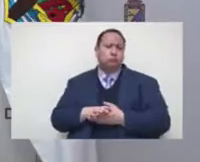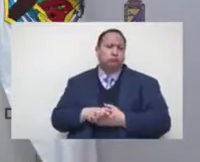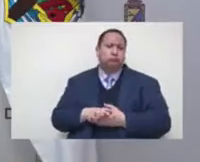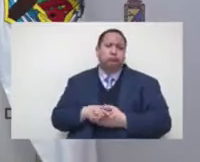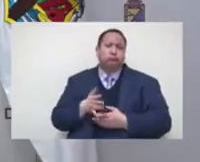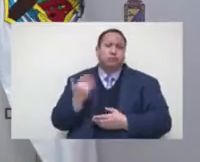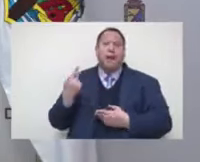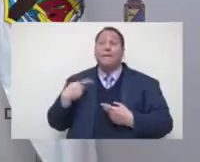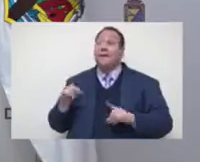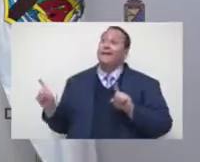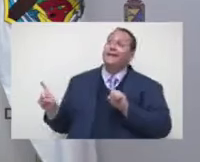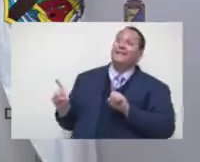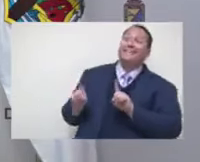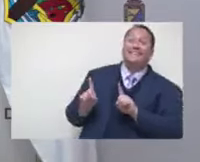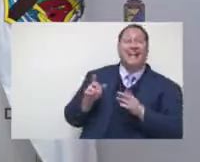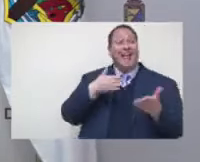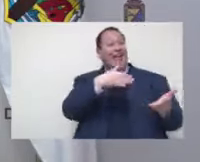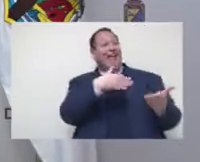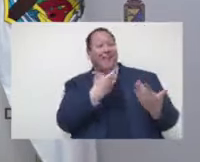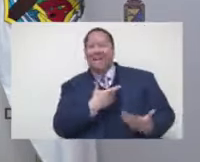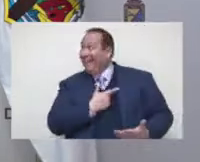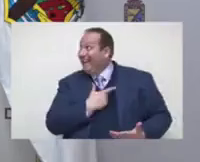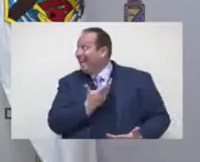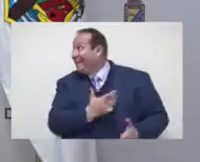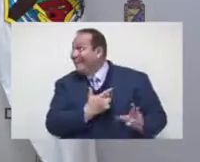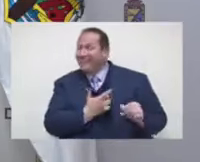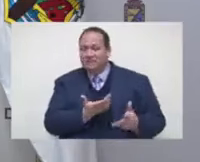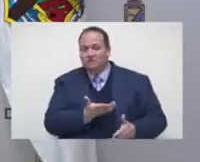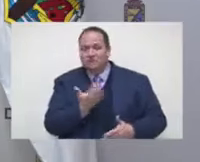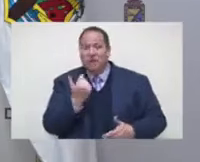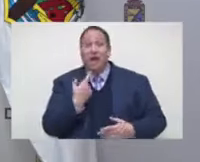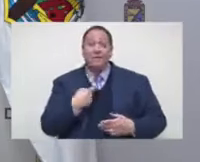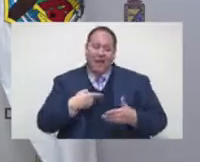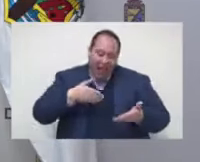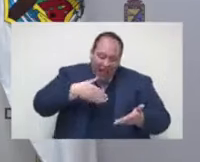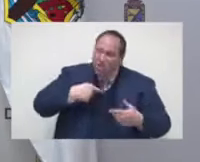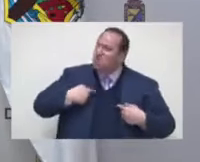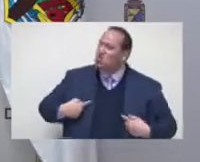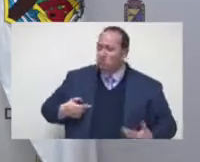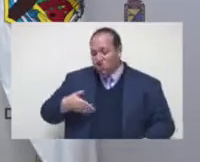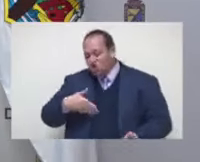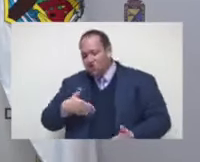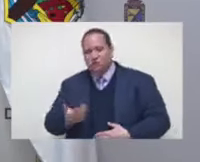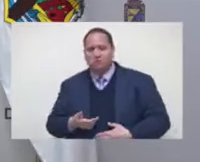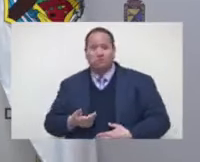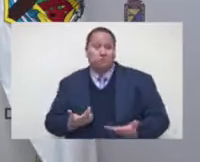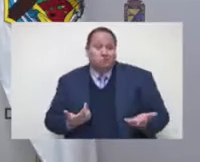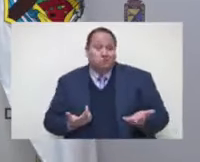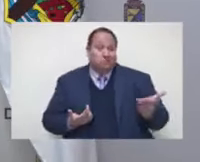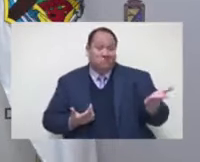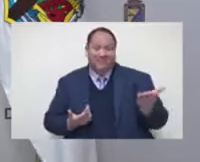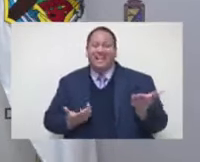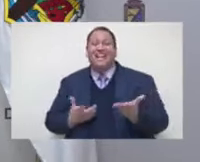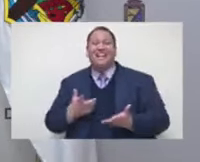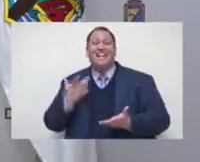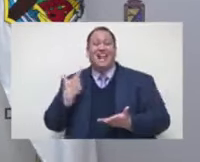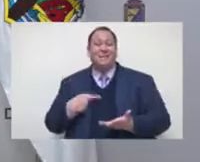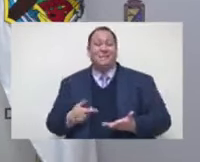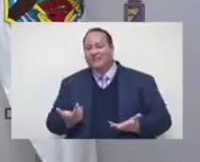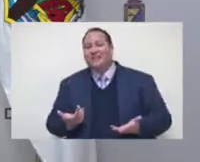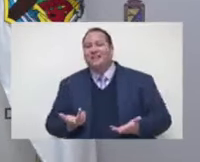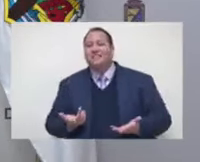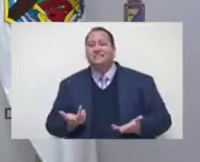va y se toma fotos con el cocinero o no, y si a la gente le gusta el cocinero. Yo pienso que va a terminar siendo la selfie de la